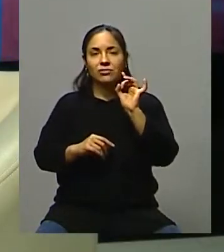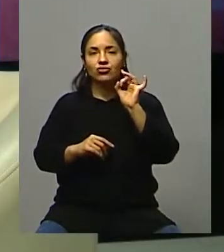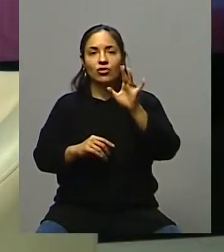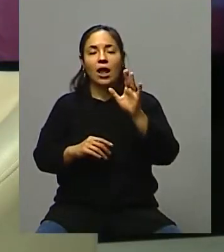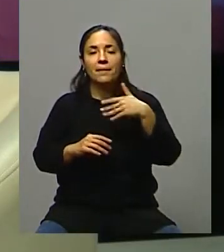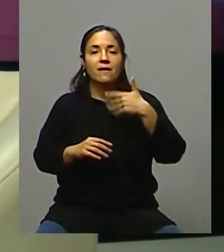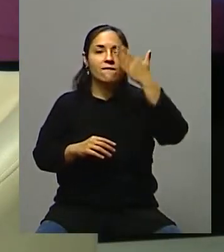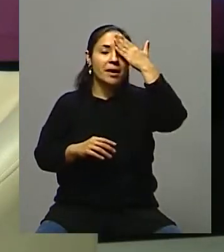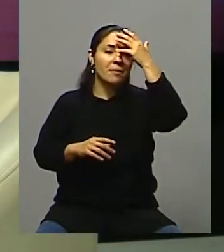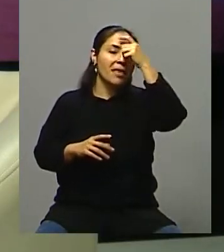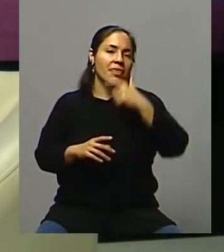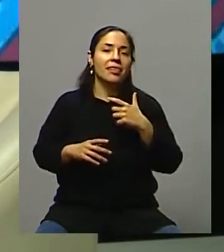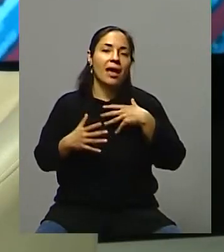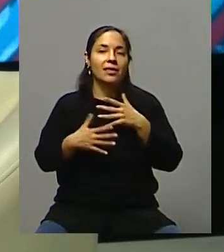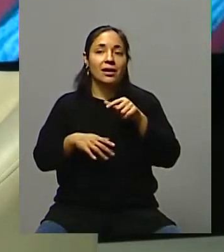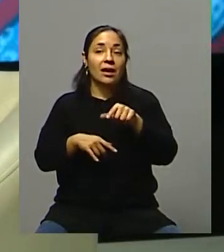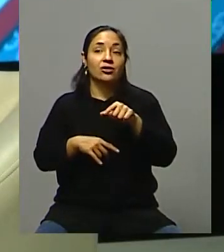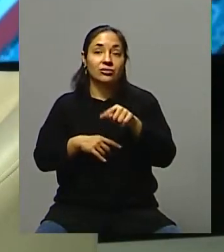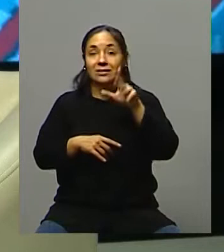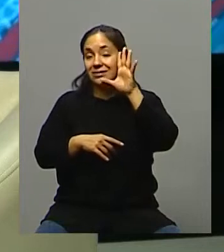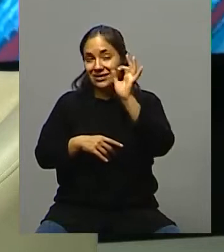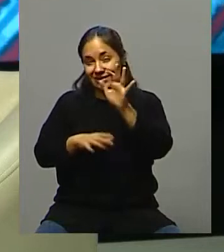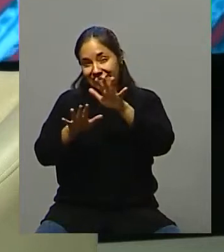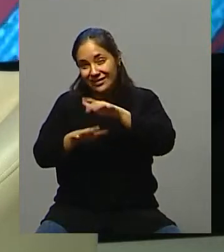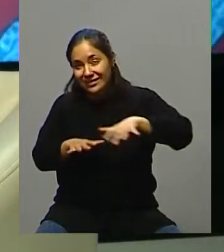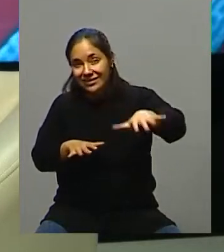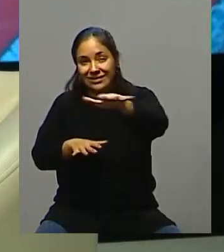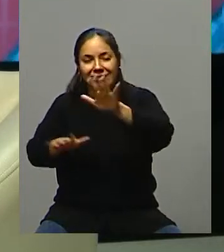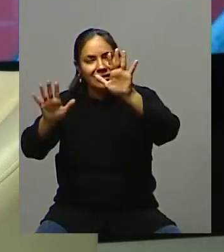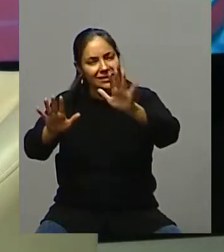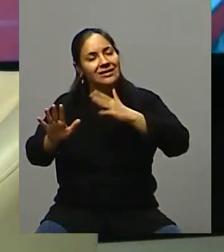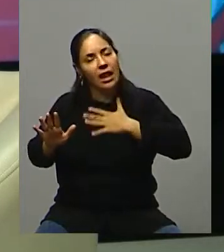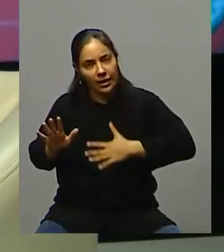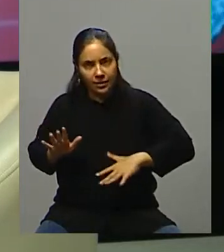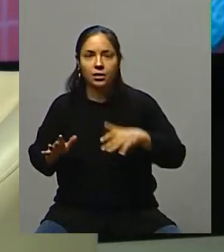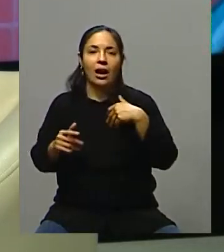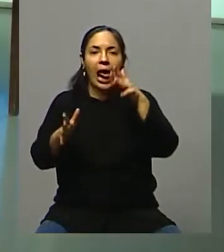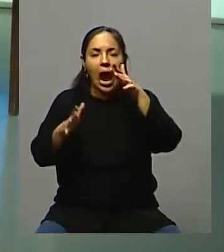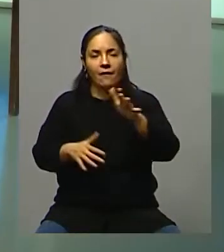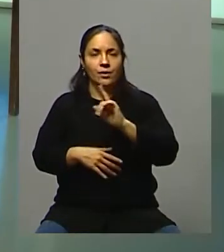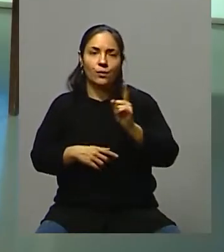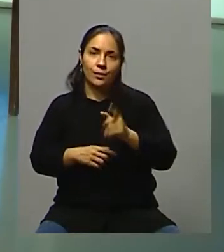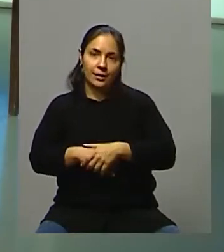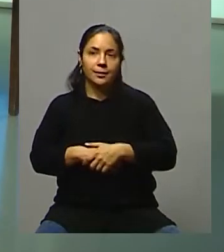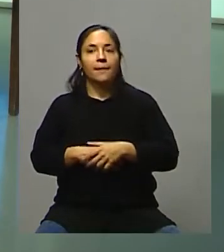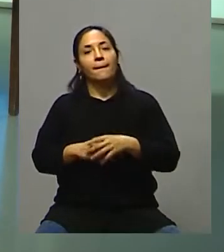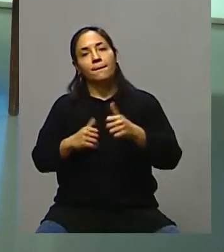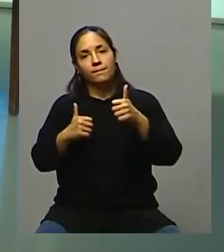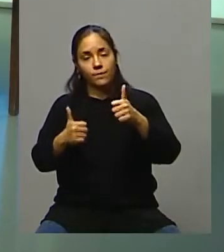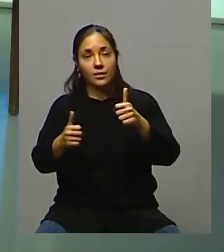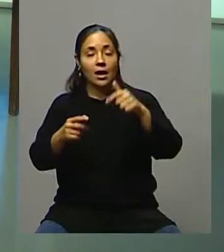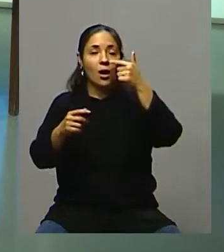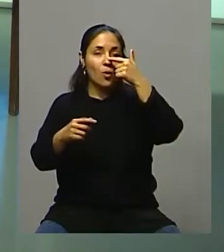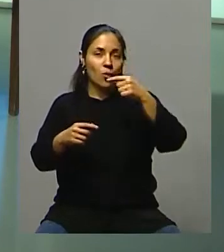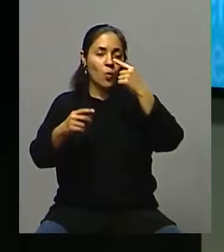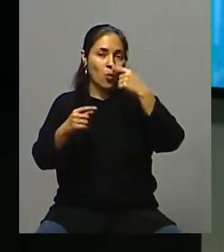Y bueno, eso creo que por ahí nos tiene que también tranquilizar un poco cuestión a esta enfermedad. Bueno, y volviendo ya para cerrar al